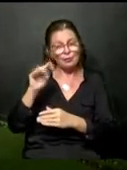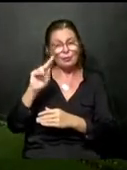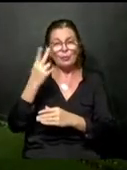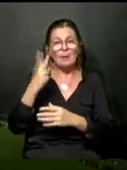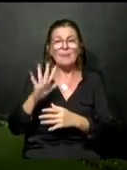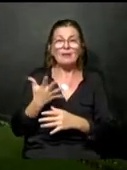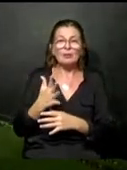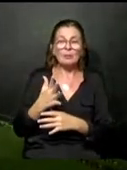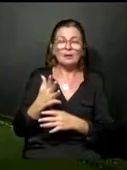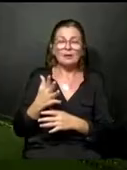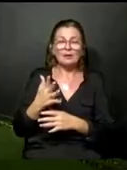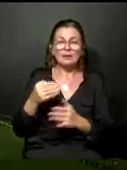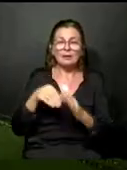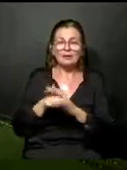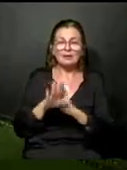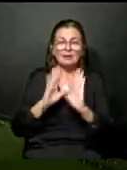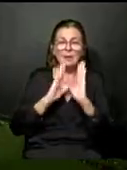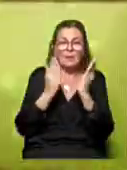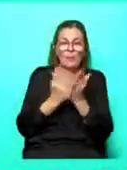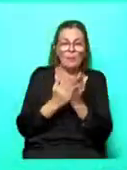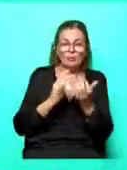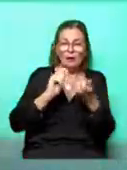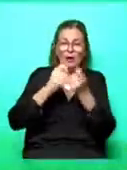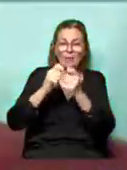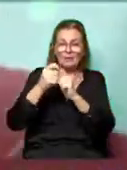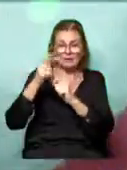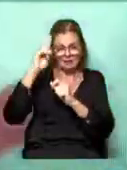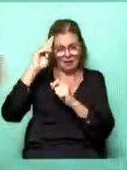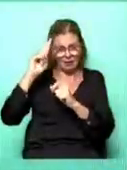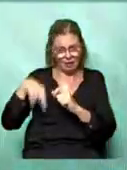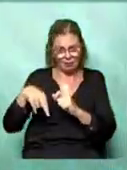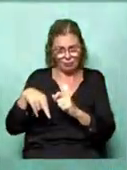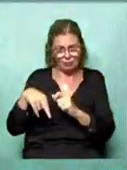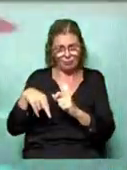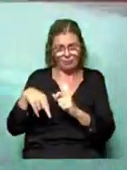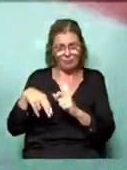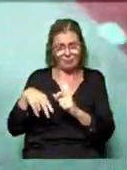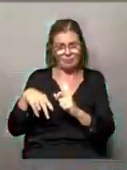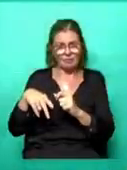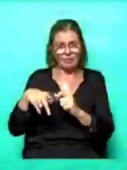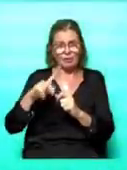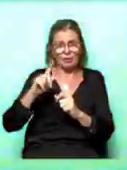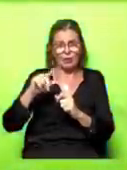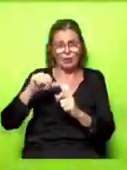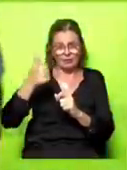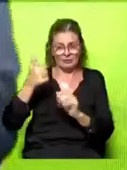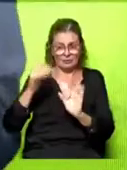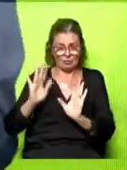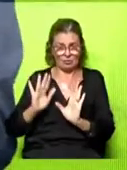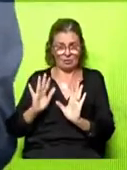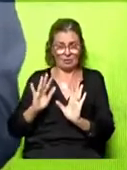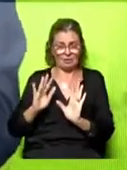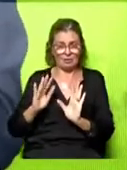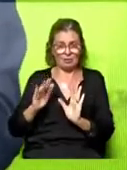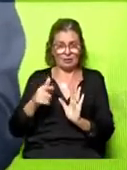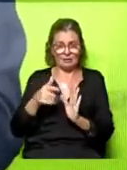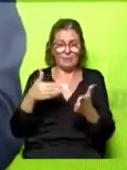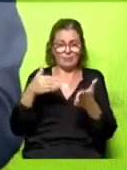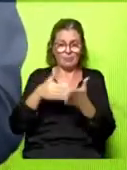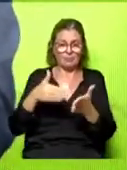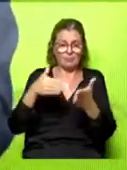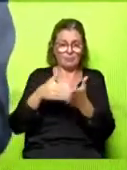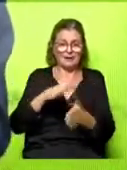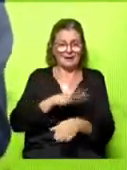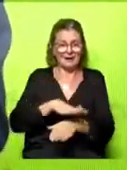menos dinámico que se inserte en este mundo cambiante de forma razonable, ni siquiera muy exitosa, razonable, con estos niveles de privación en niños y